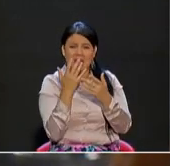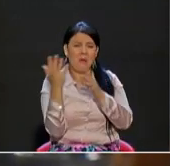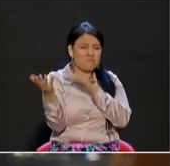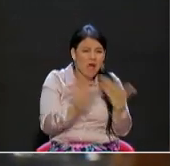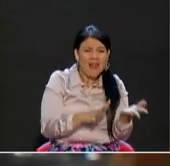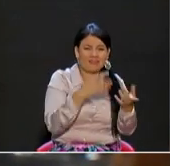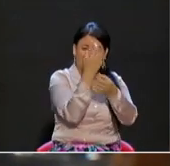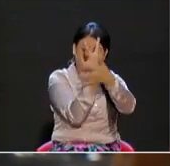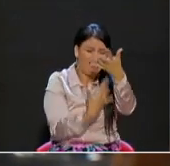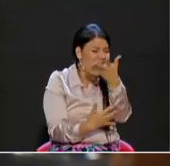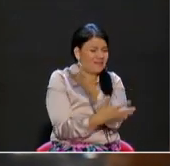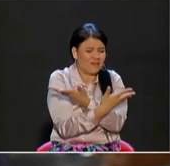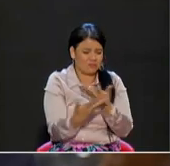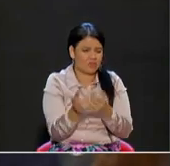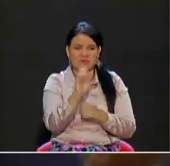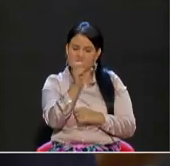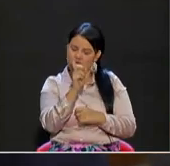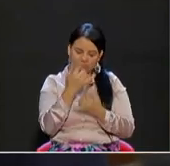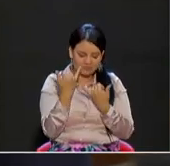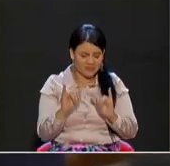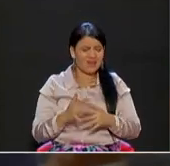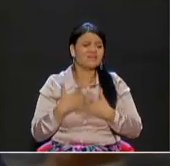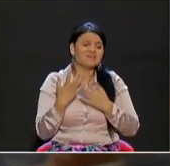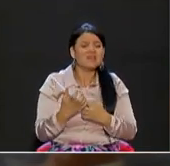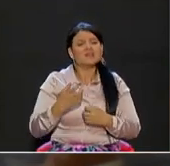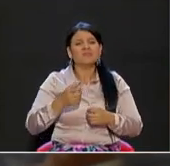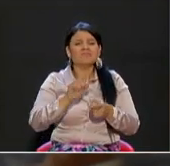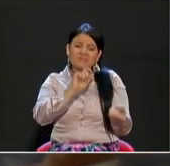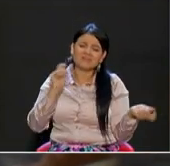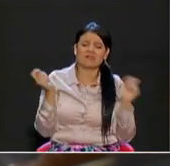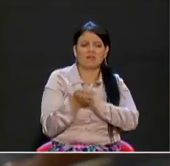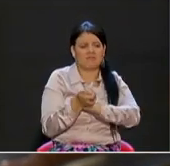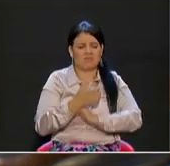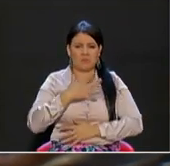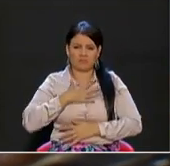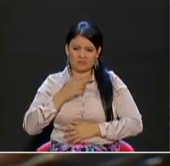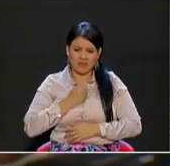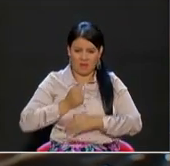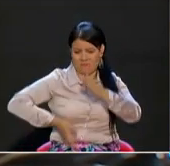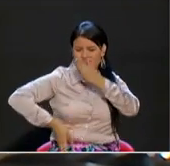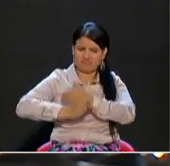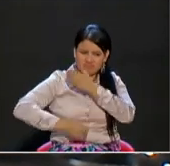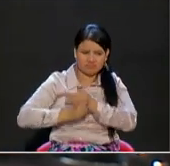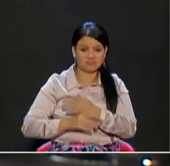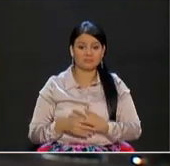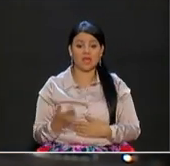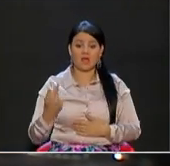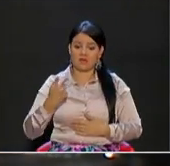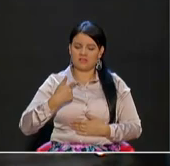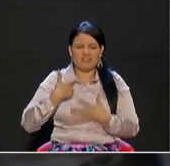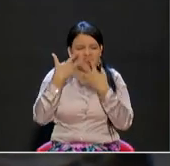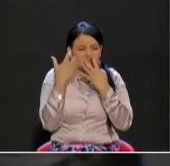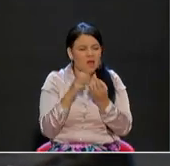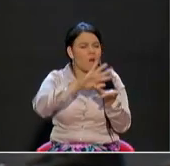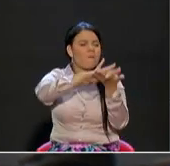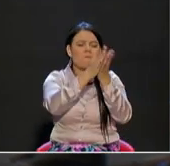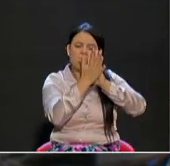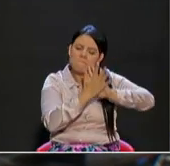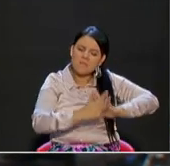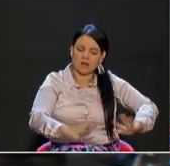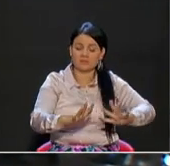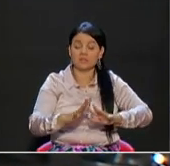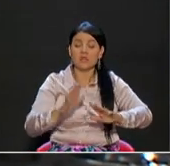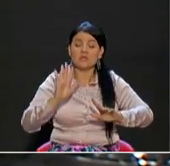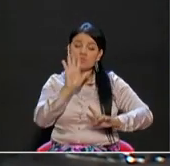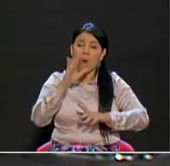la desarrollarla entregar posibilidades y oportunidades para salir con ella adelante y apuesta es todo por la paz respaldar el proceso de